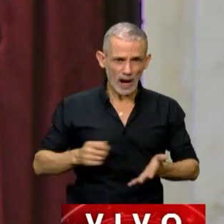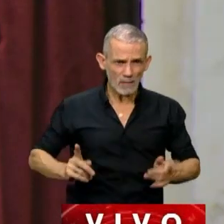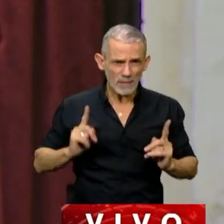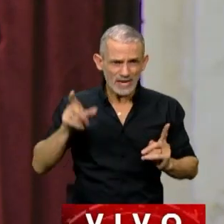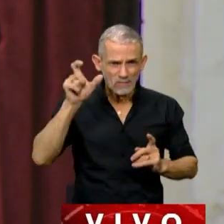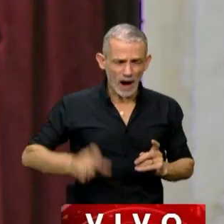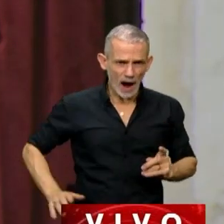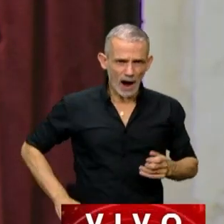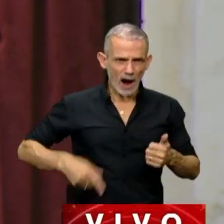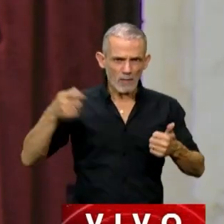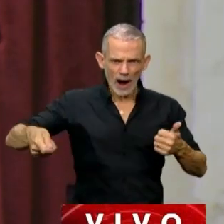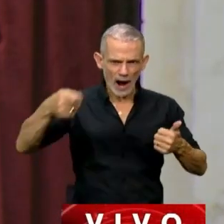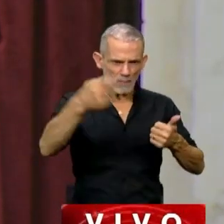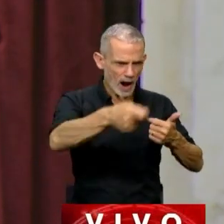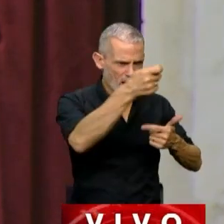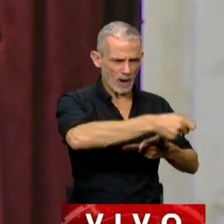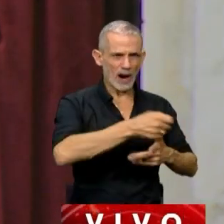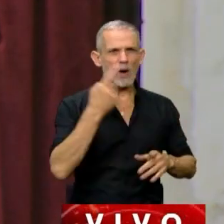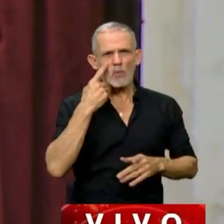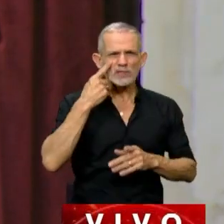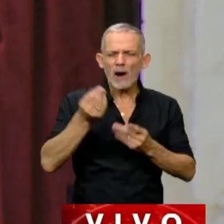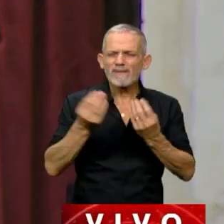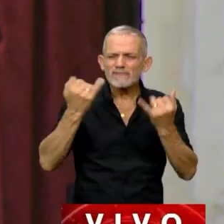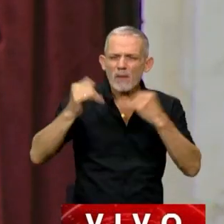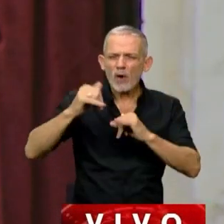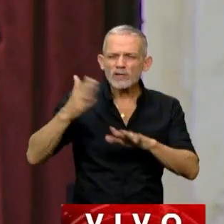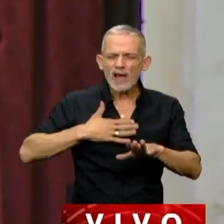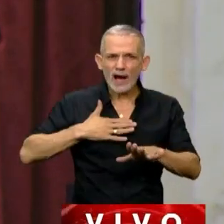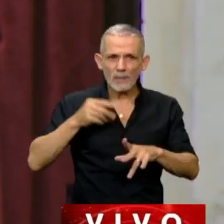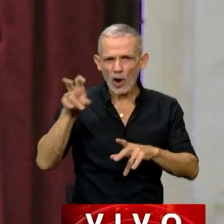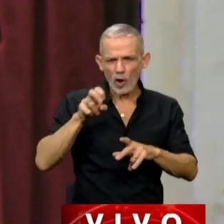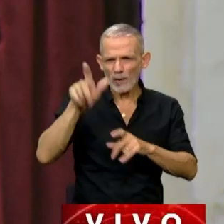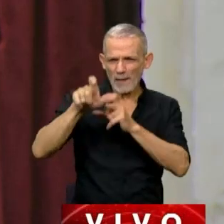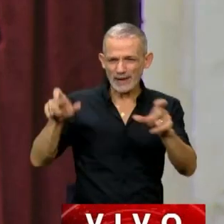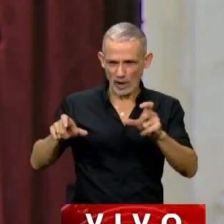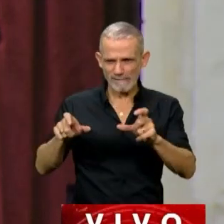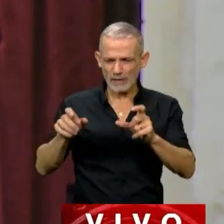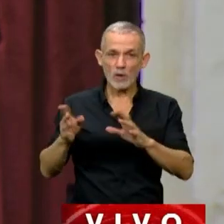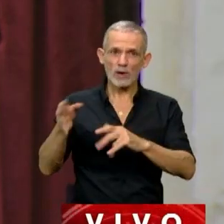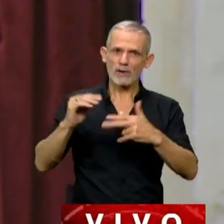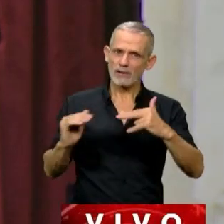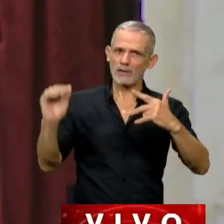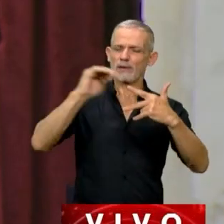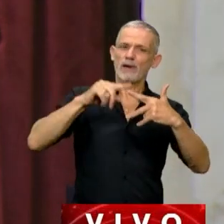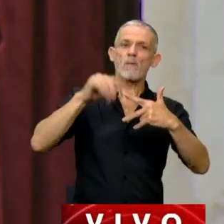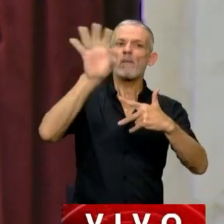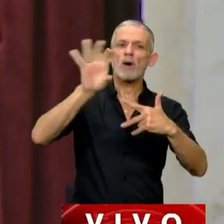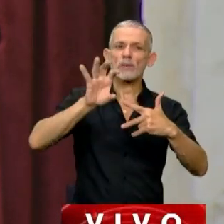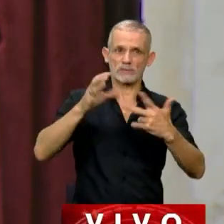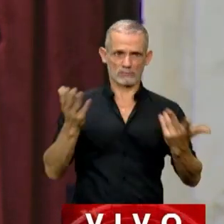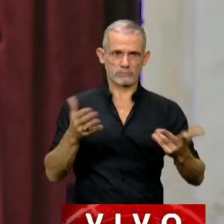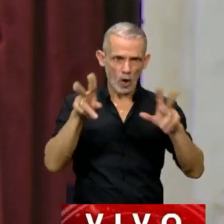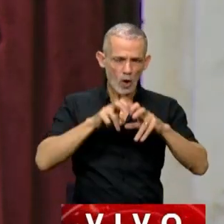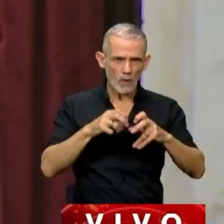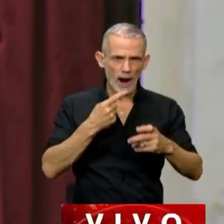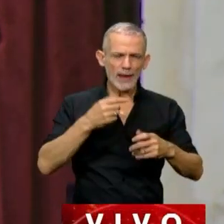uno paga, claro, el municipio se preocupa por cobrar las tasas y le cobra a las personas. La provincia tiene que